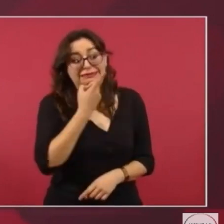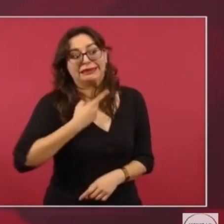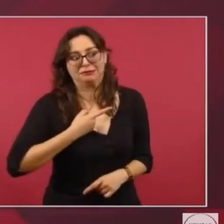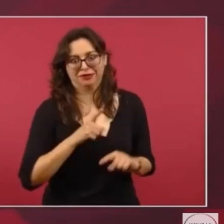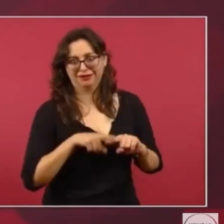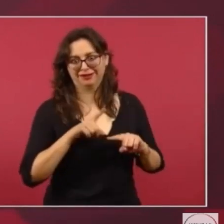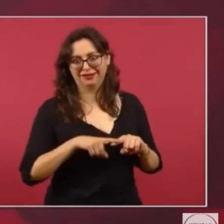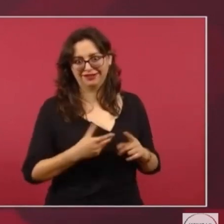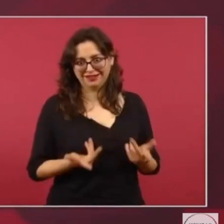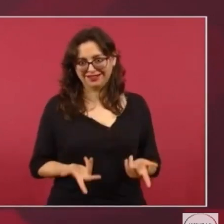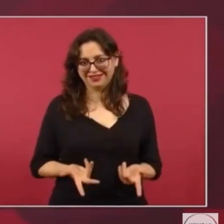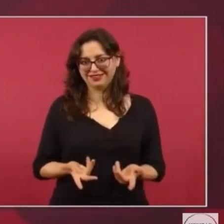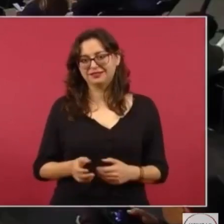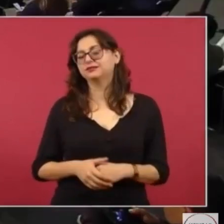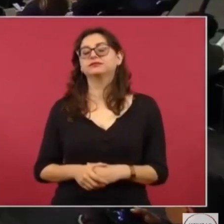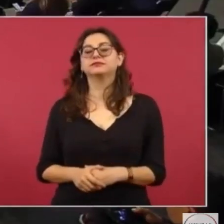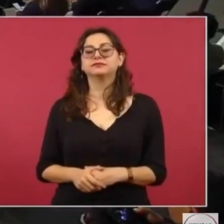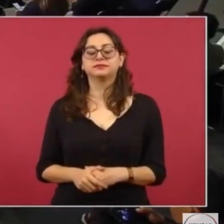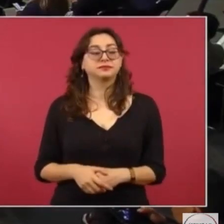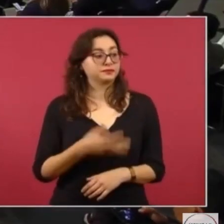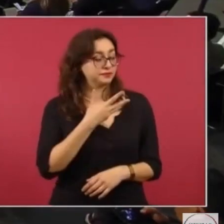Entonces,